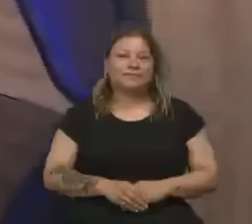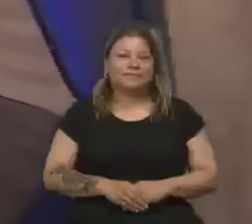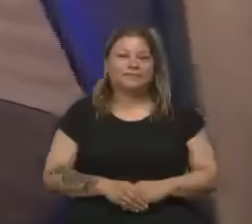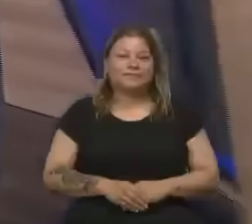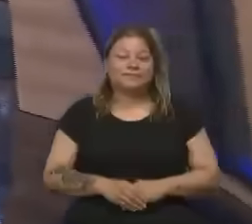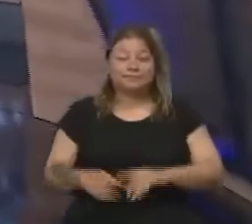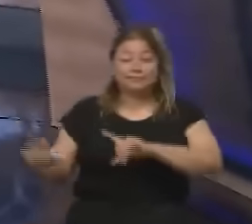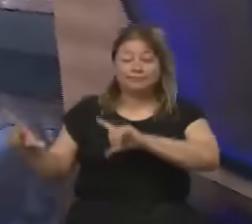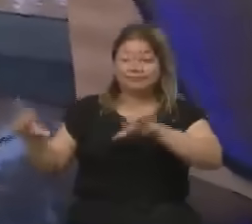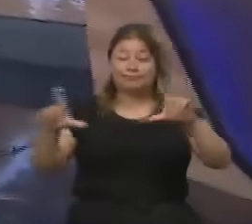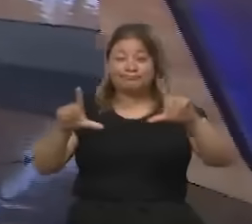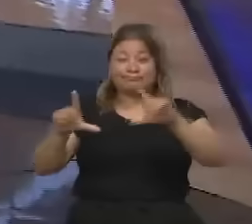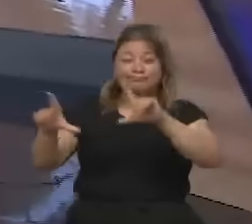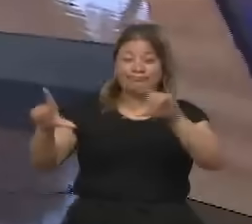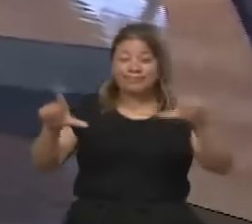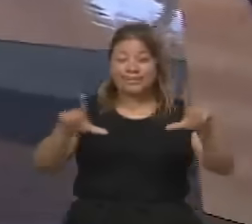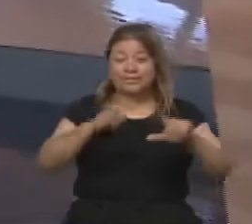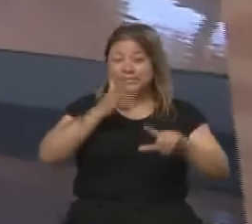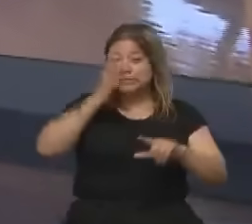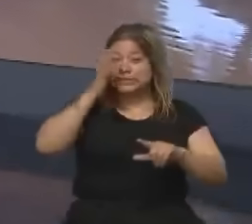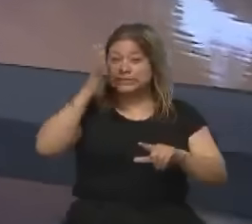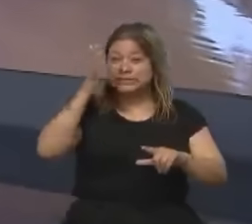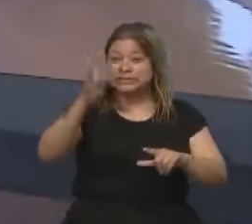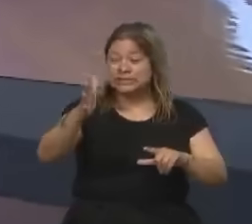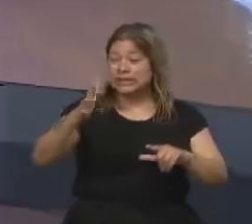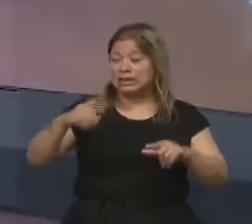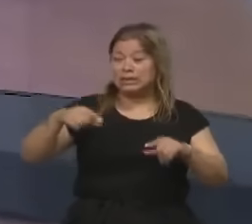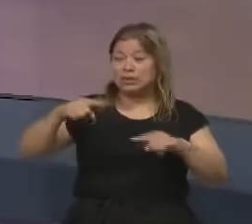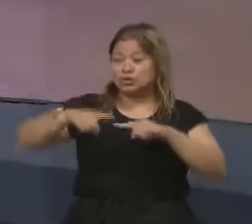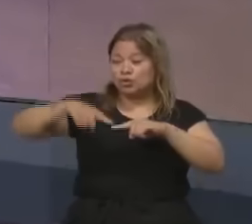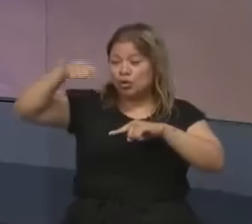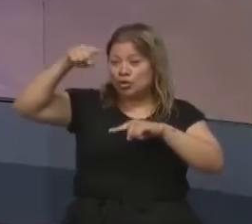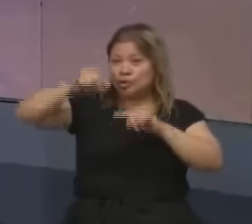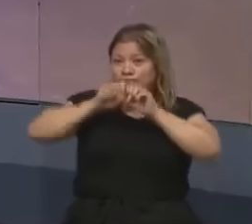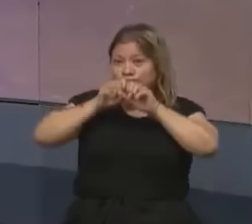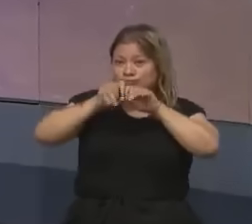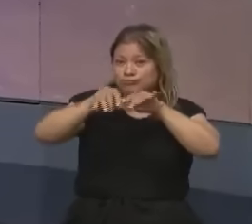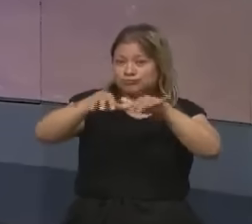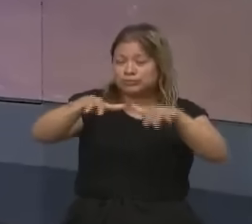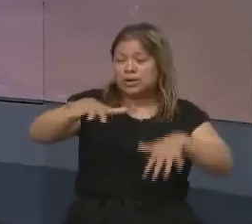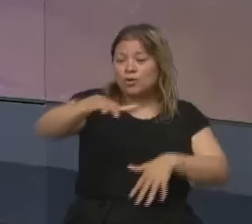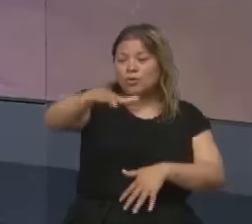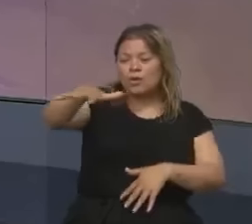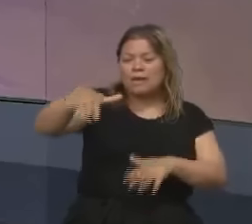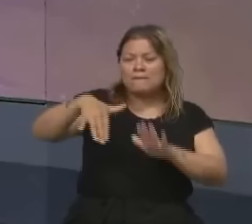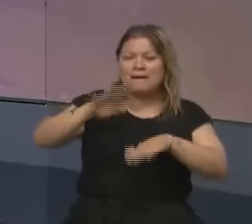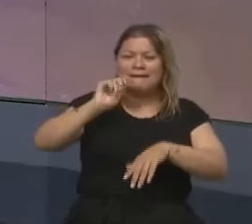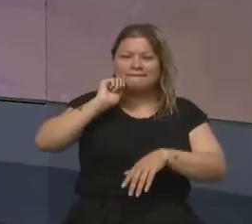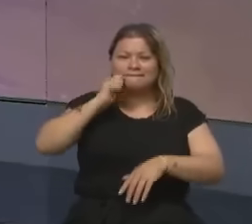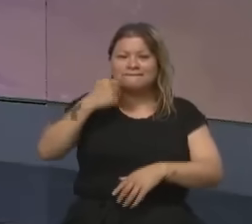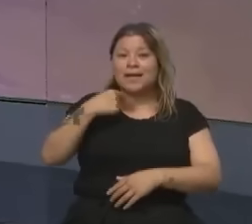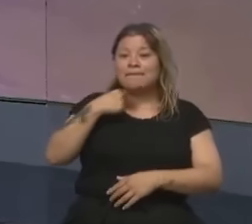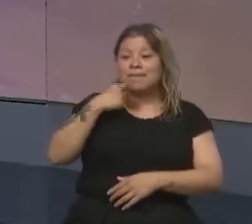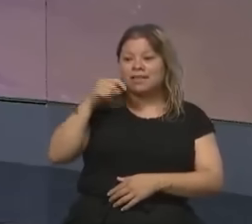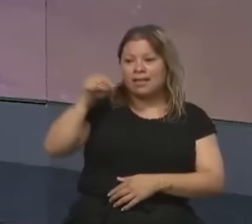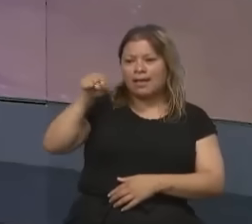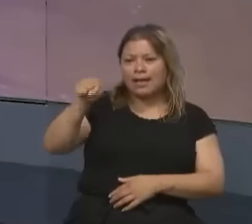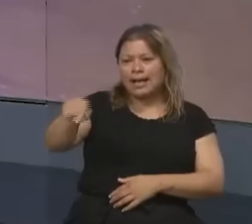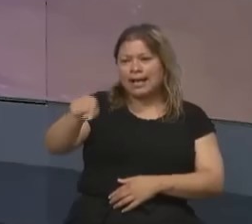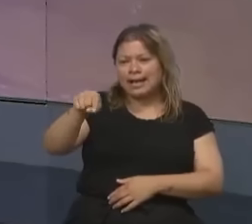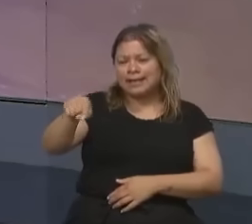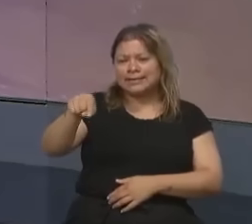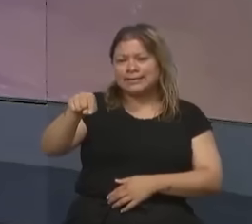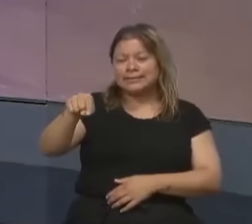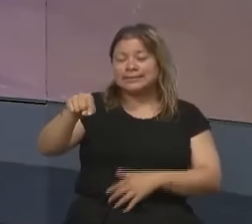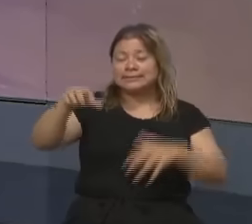Las escenas dramáticas se fueron multiplicando con el correr de las horas. Una de las regiones más bonitas de España fue azotada por un